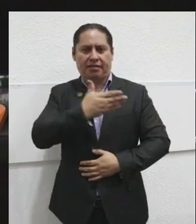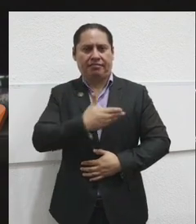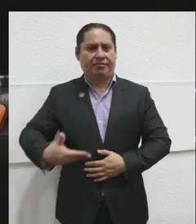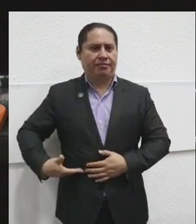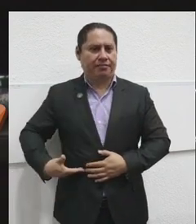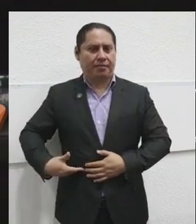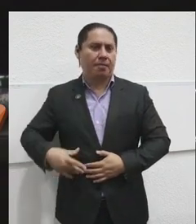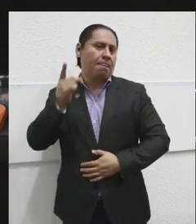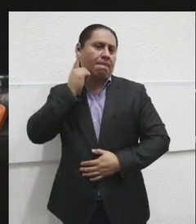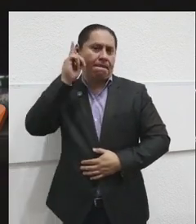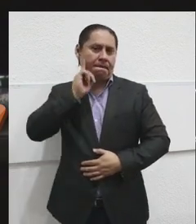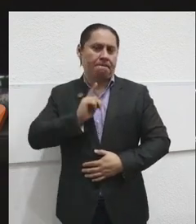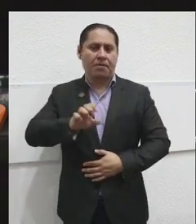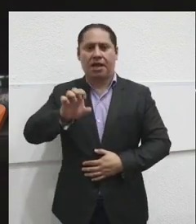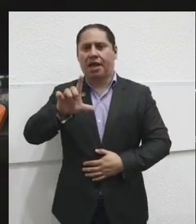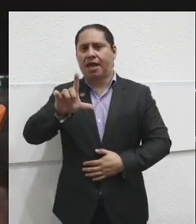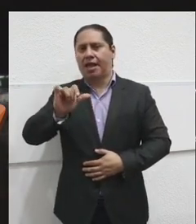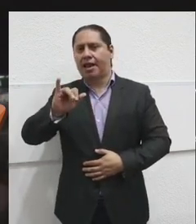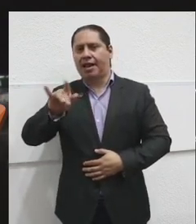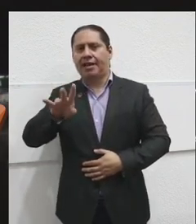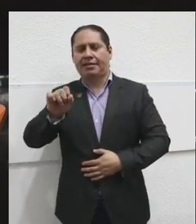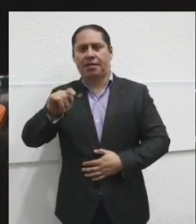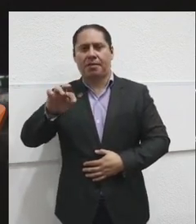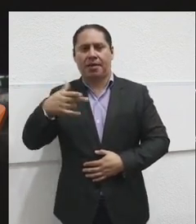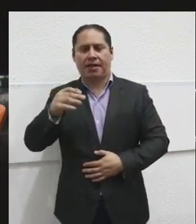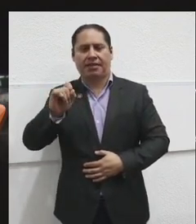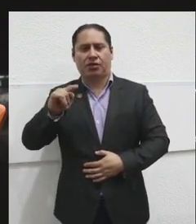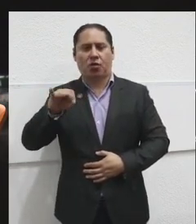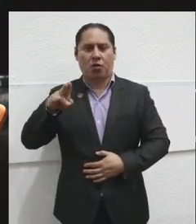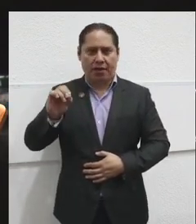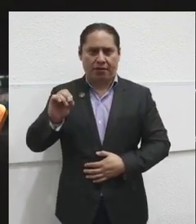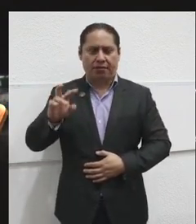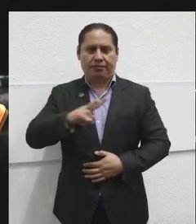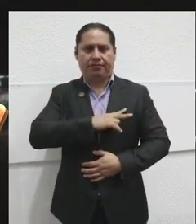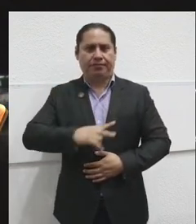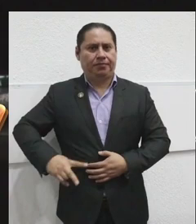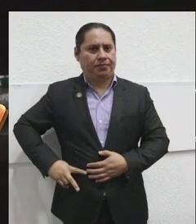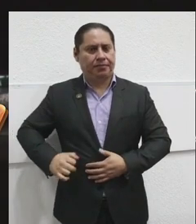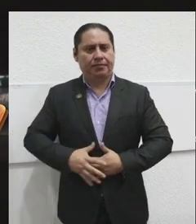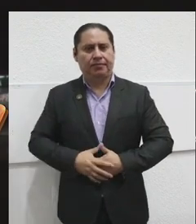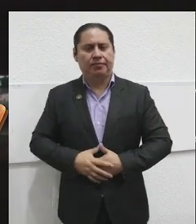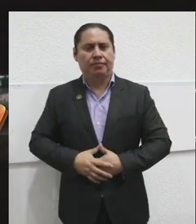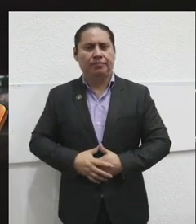presidenta. Diputada Elizabeth Escobedo Morales, vicepresidenta.